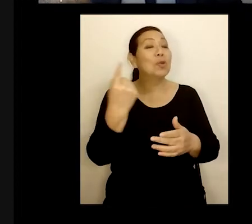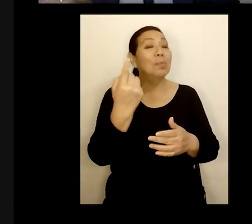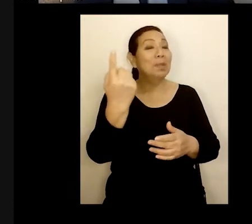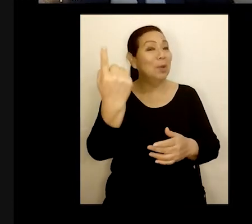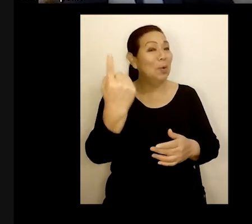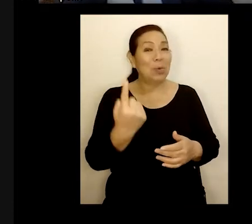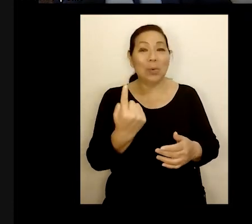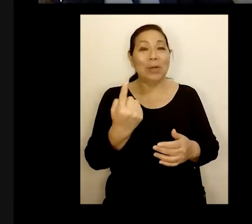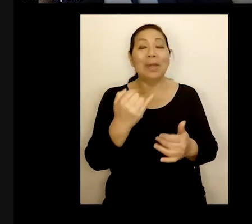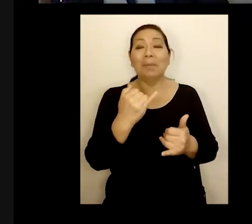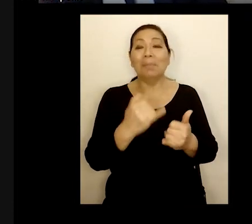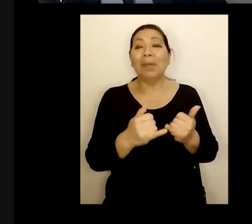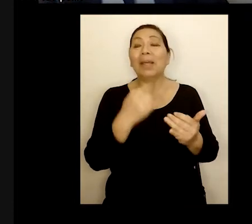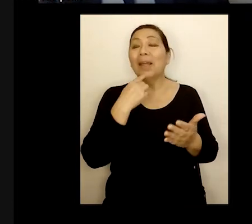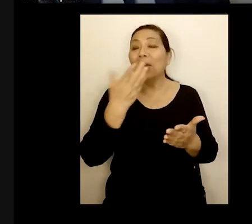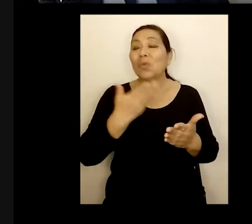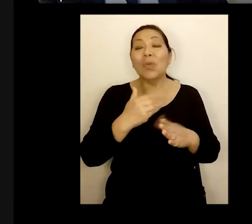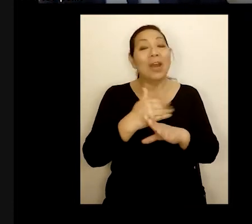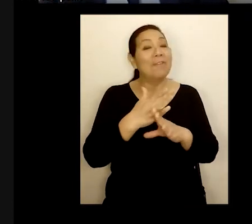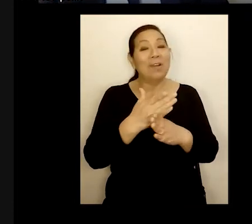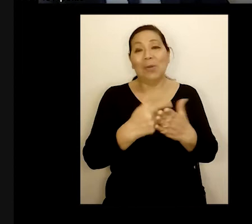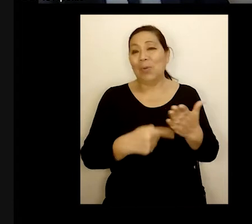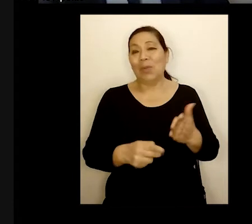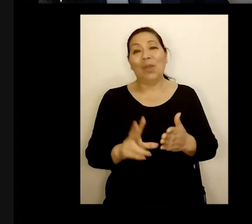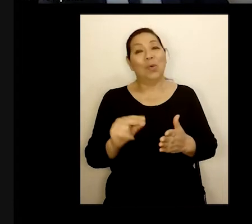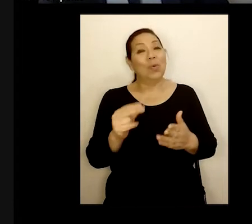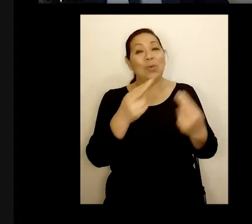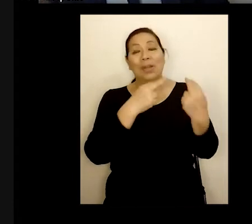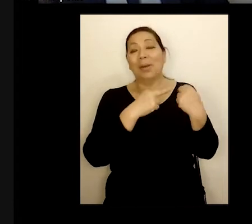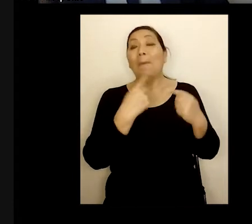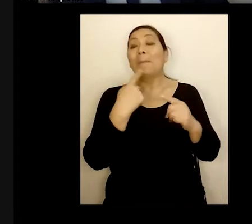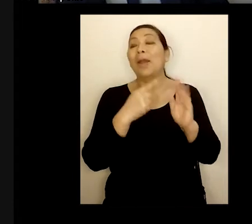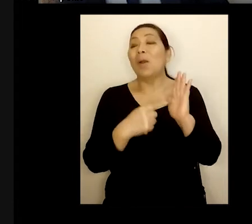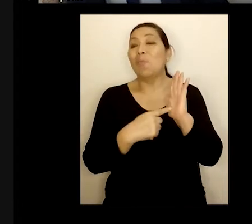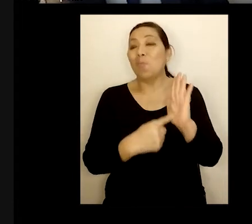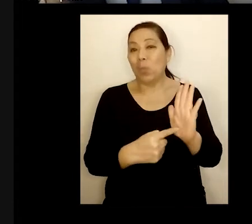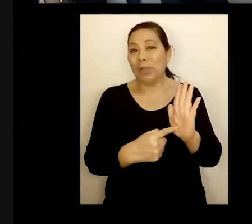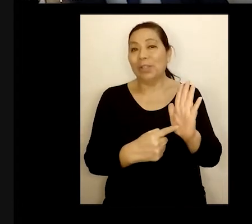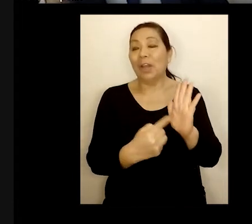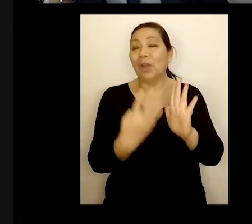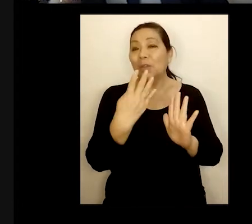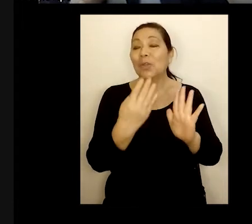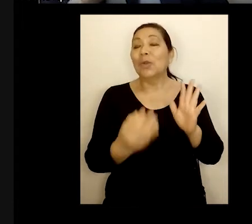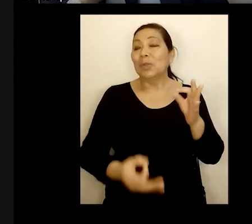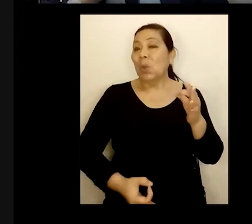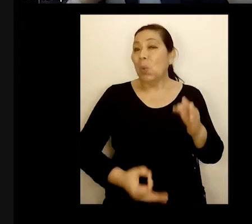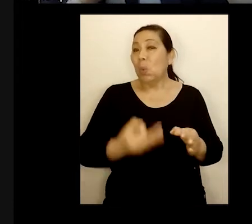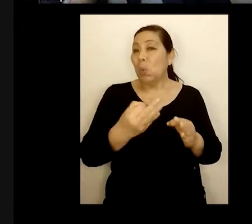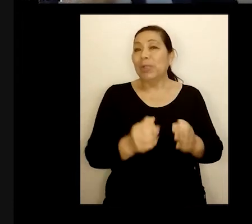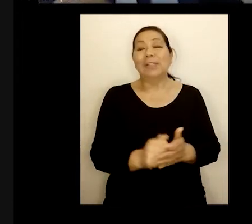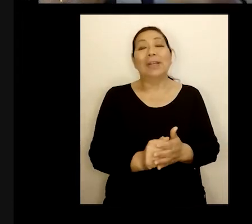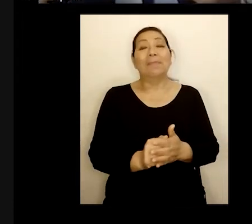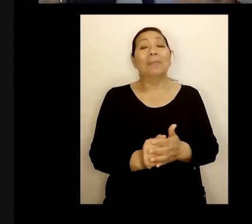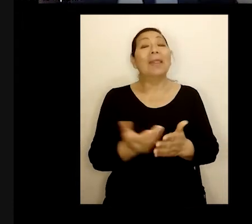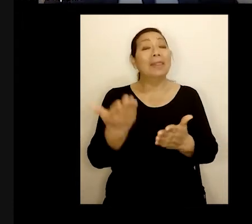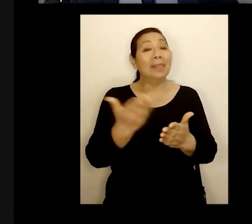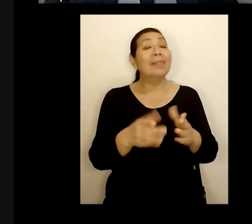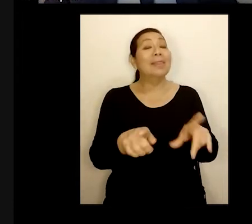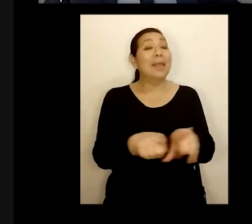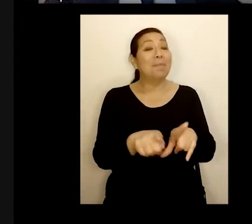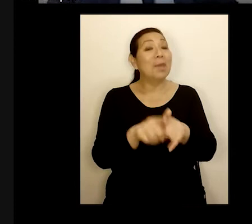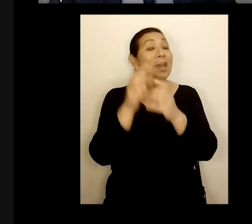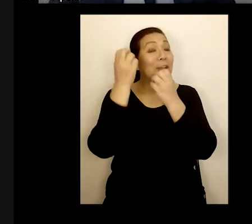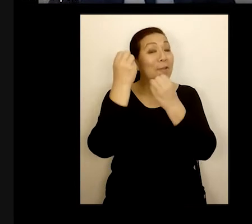una, que concluyen que la prueba de oficio es una facultad y no un deber. Para muestras, señalamos 14 sentencias en este sentido. La doctrina también